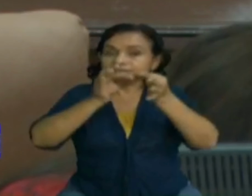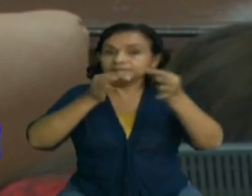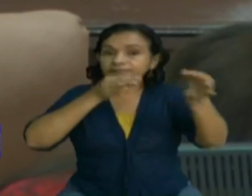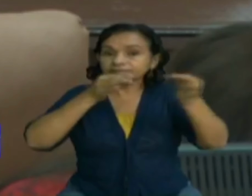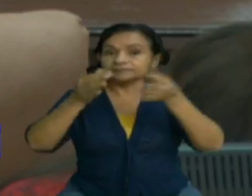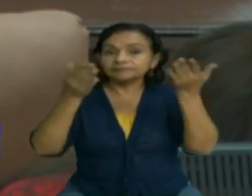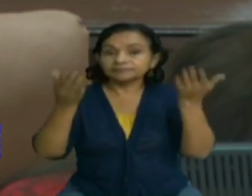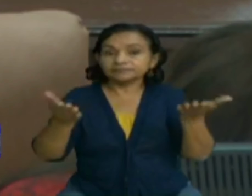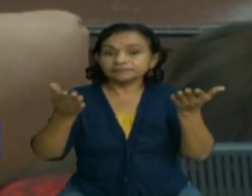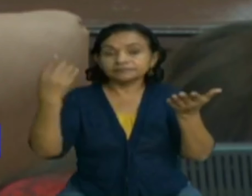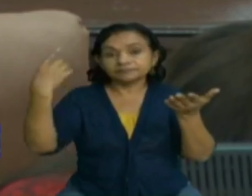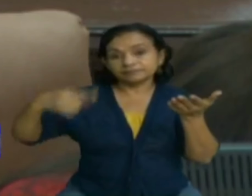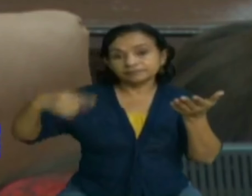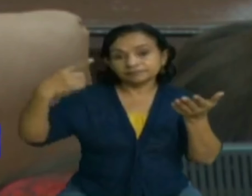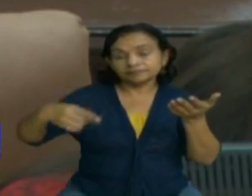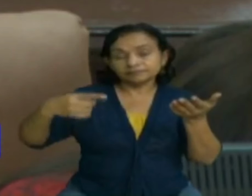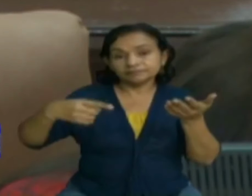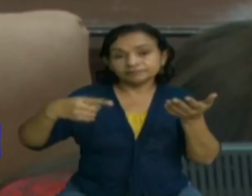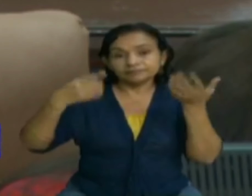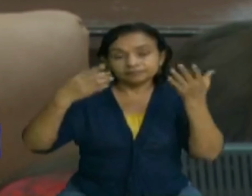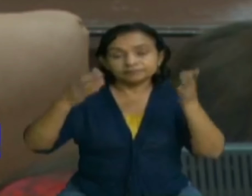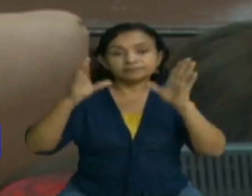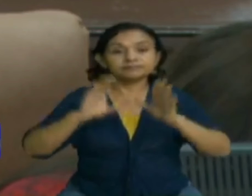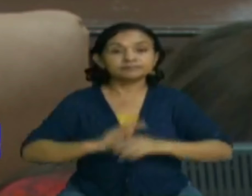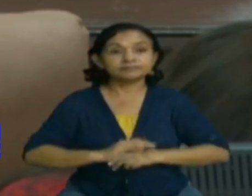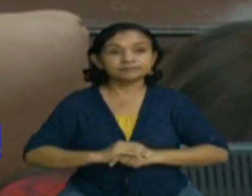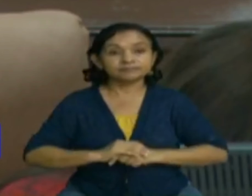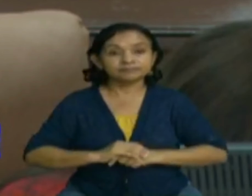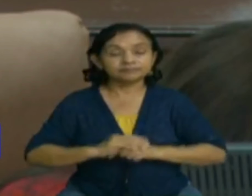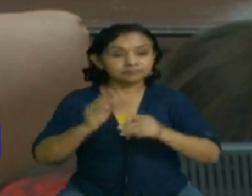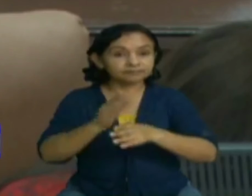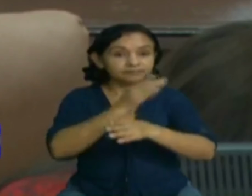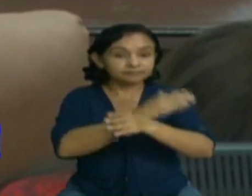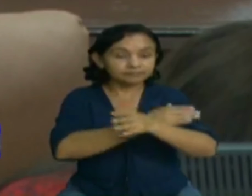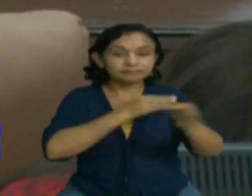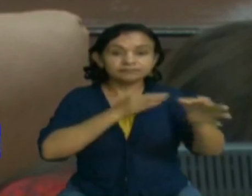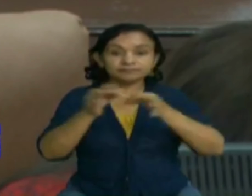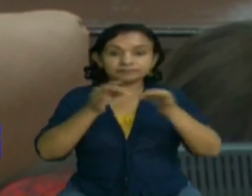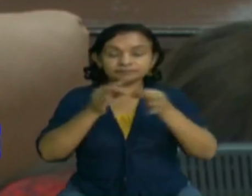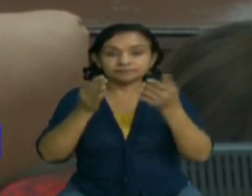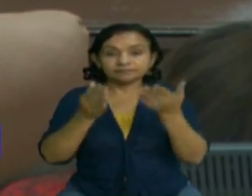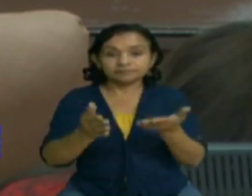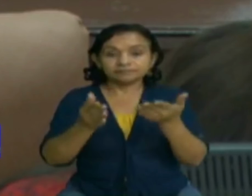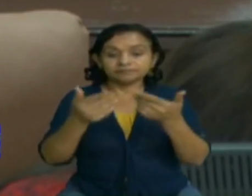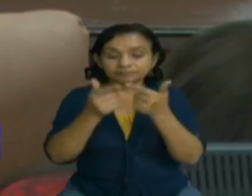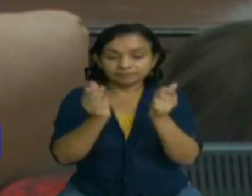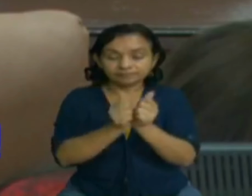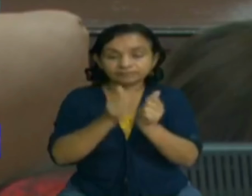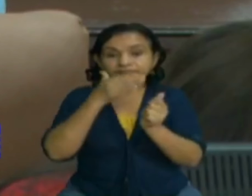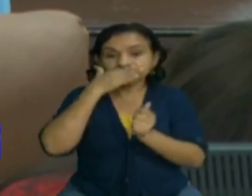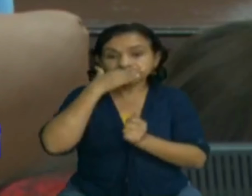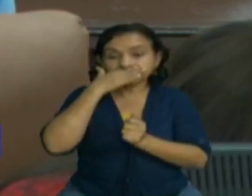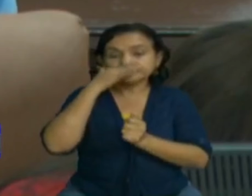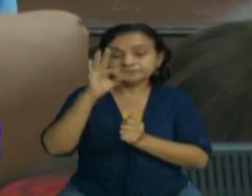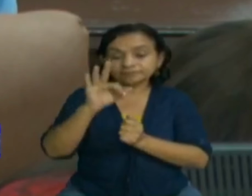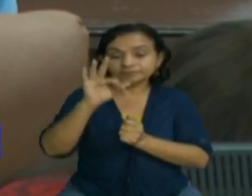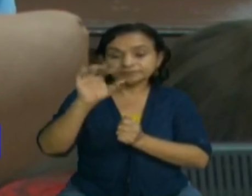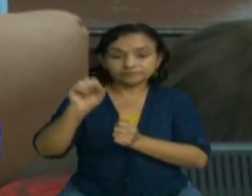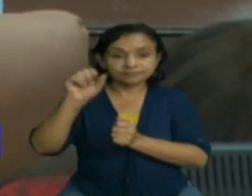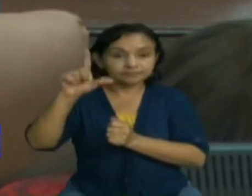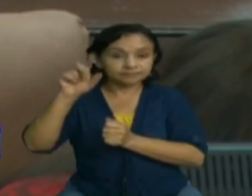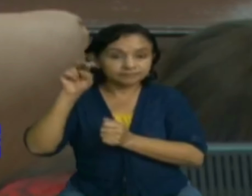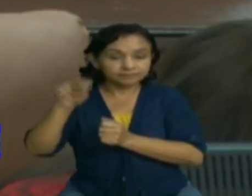razonada en derecho y en hechos probatorios. Por todas estas razones, la bancada del Frente Sandinista, que